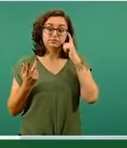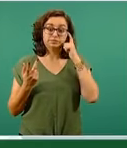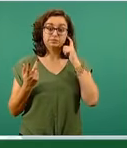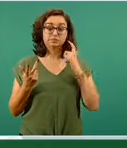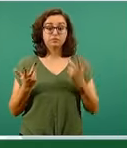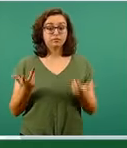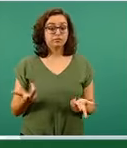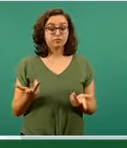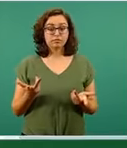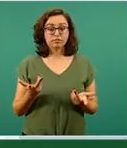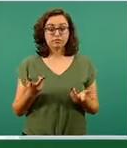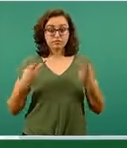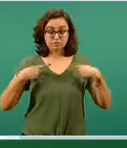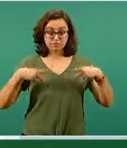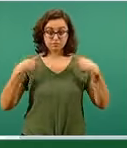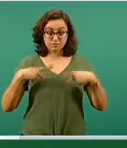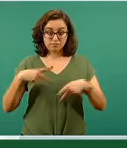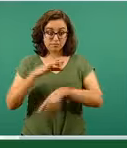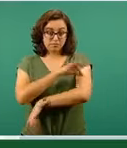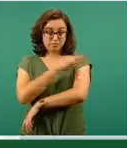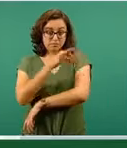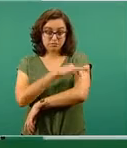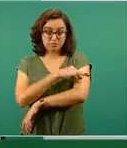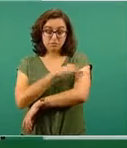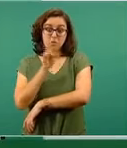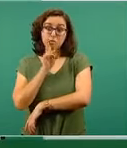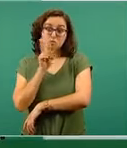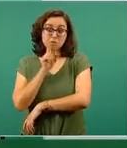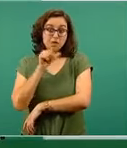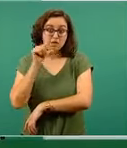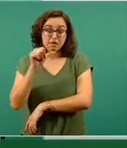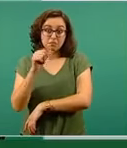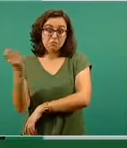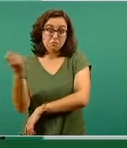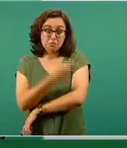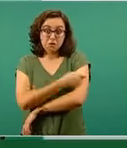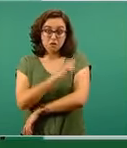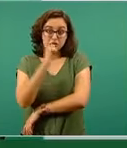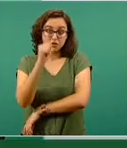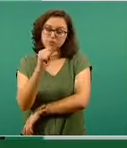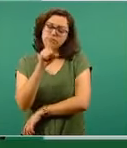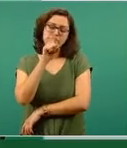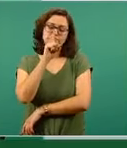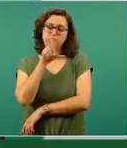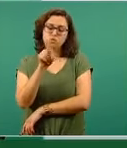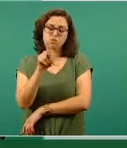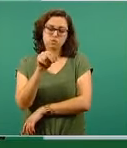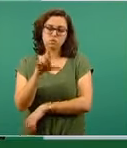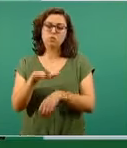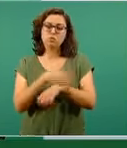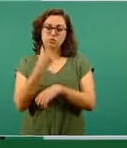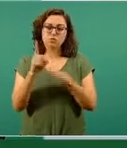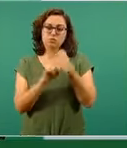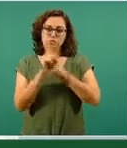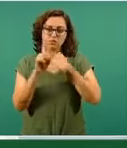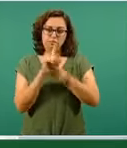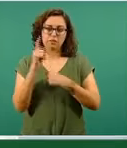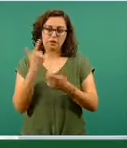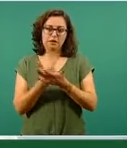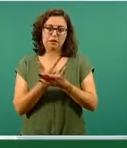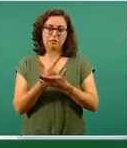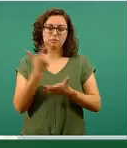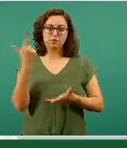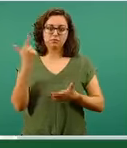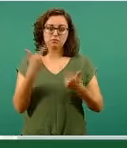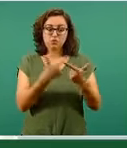que no se deje de vacunar a la persona si no tiene una prueba de embarazo, ¿no? Porque si no, el problema puede ser grave de